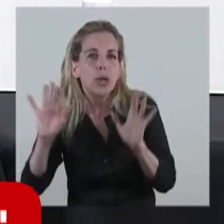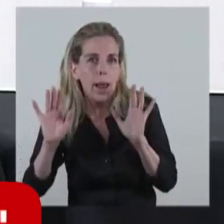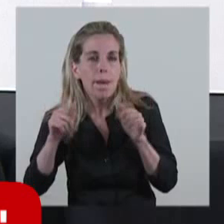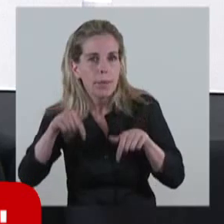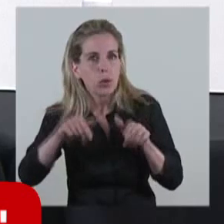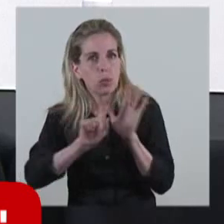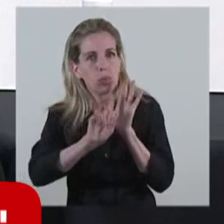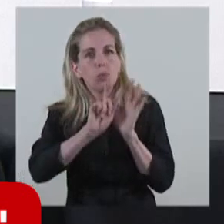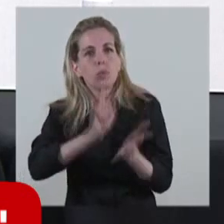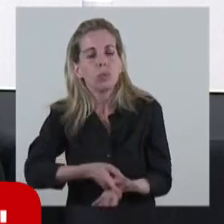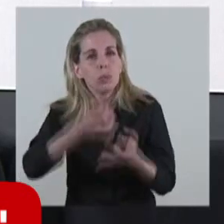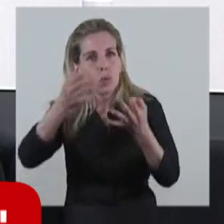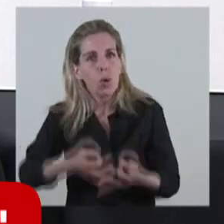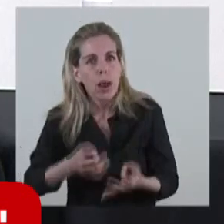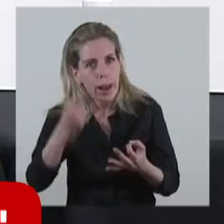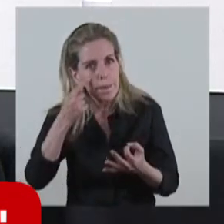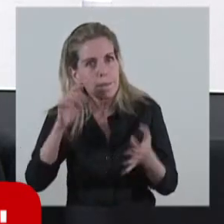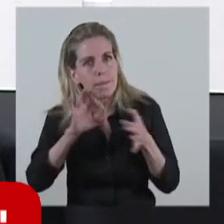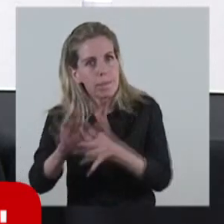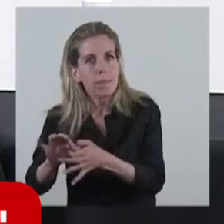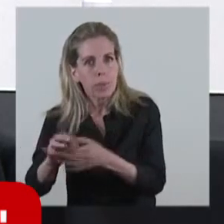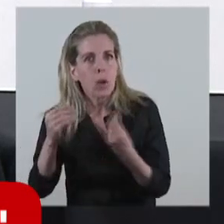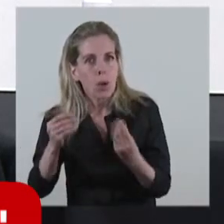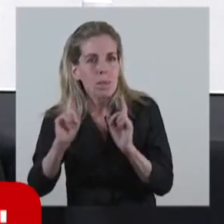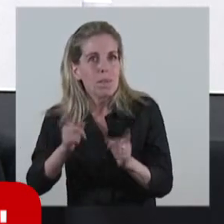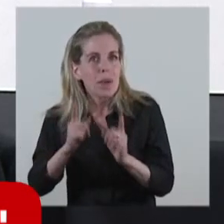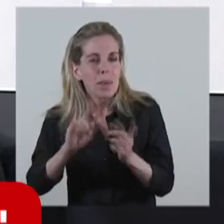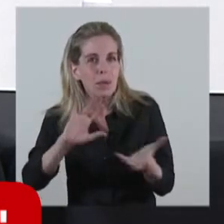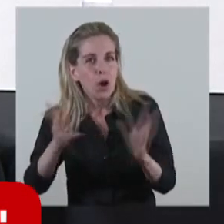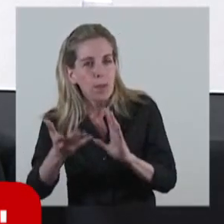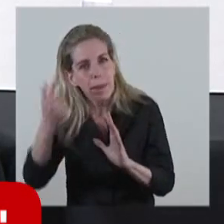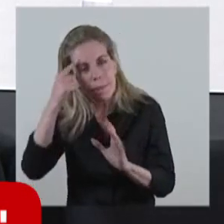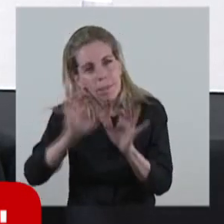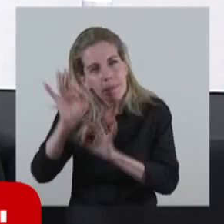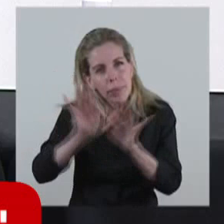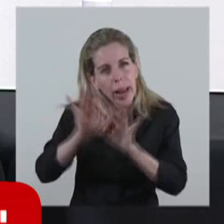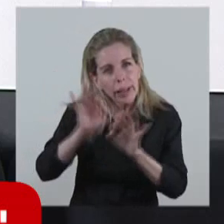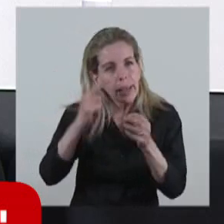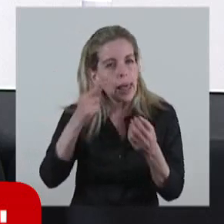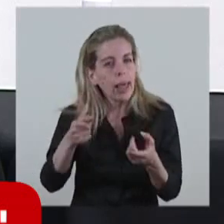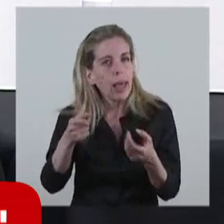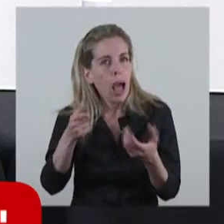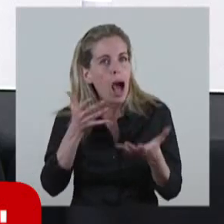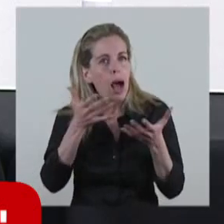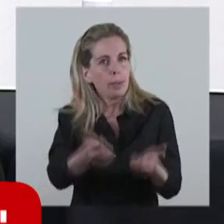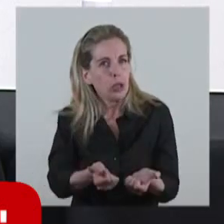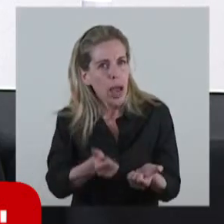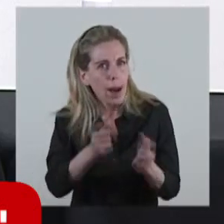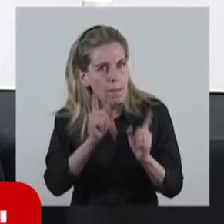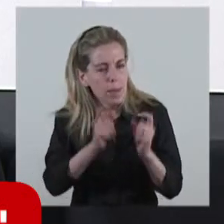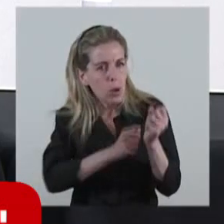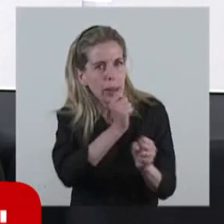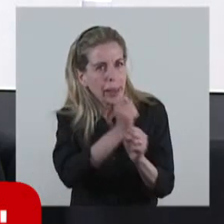buena medida que se complementa, repito, con la estrategia de acompañar a la agricultura